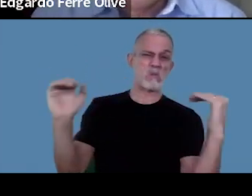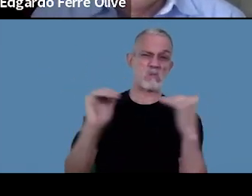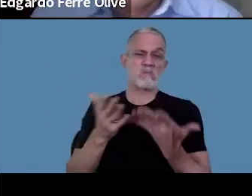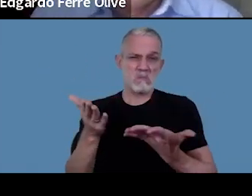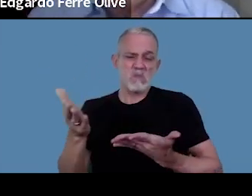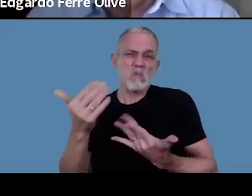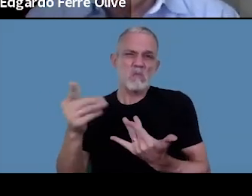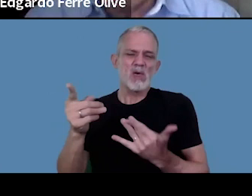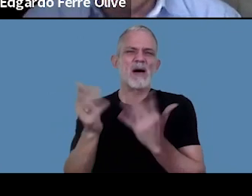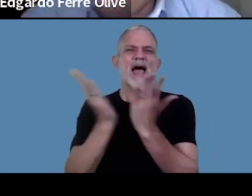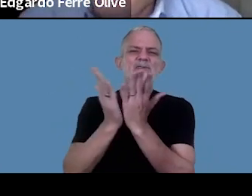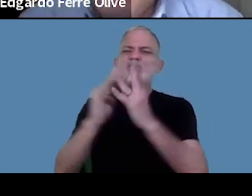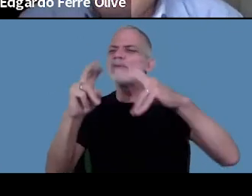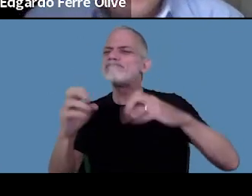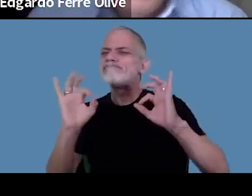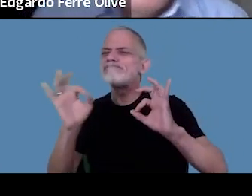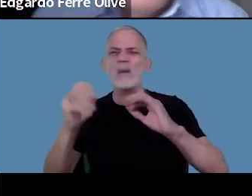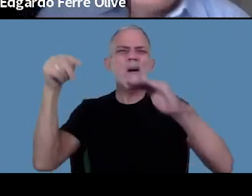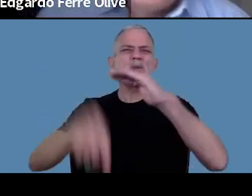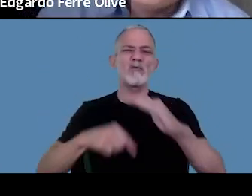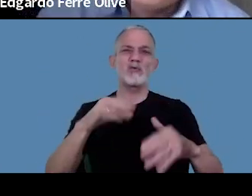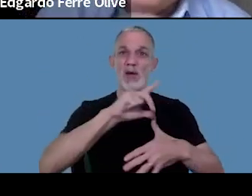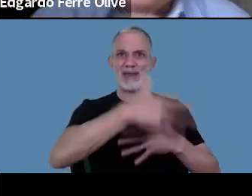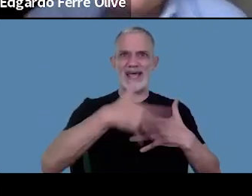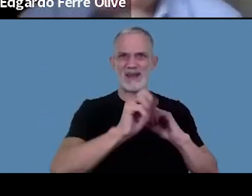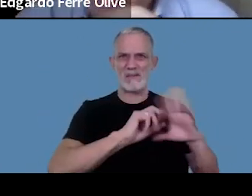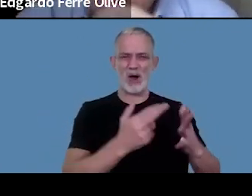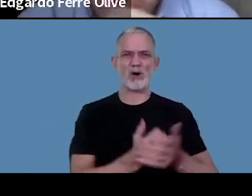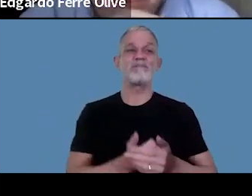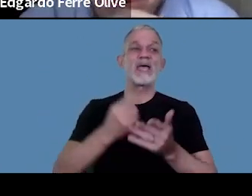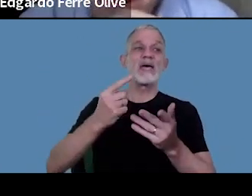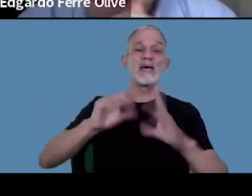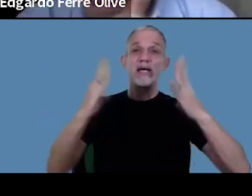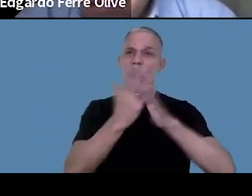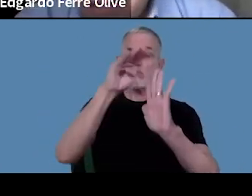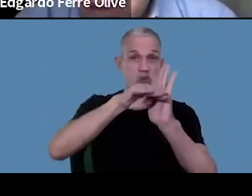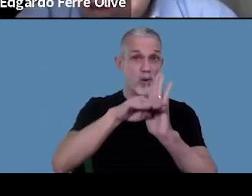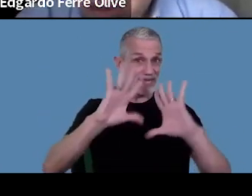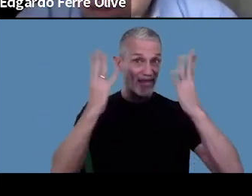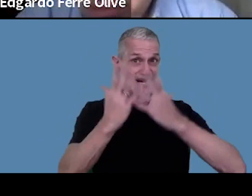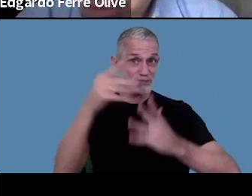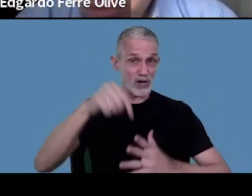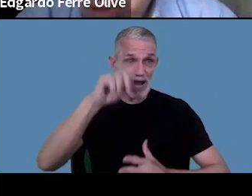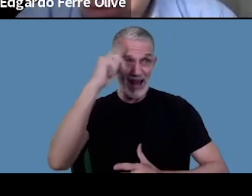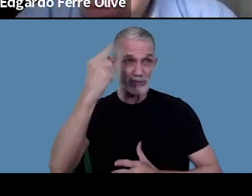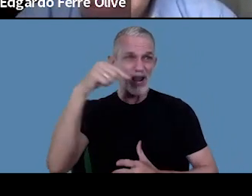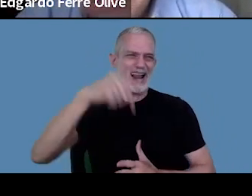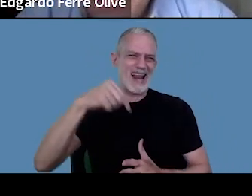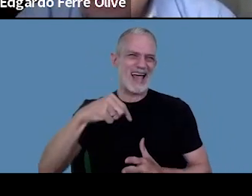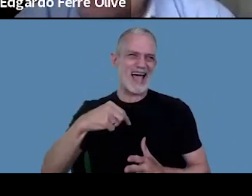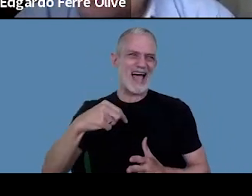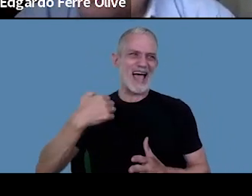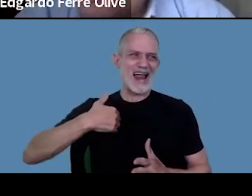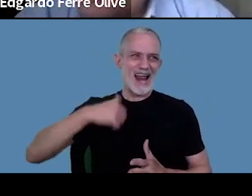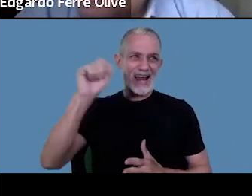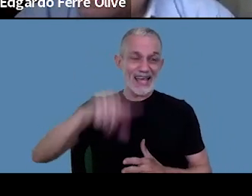distintos estudios ambientales con más profundidad. Las normas nacionales en nuestro país, obviamente, se desarrollan, por un lado,